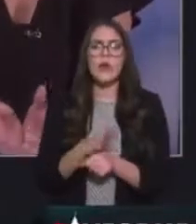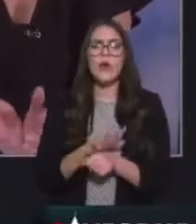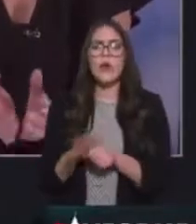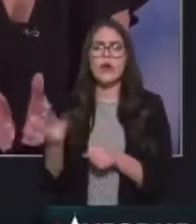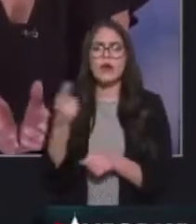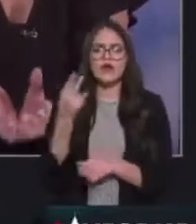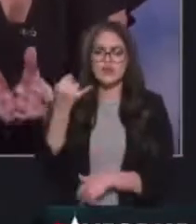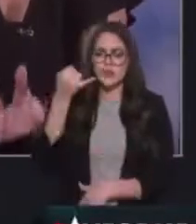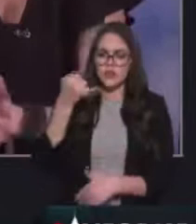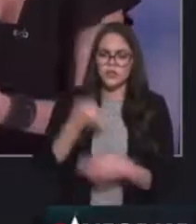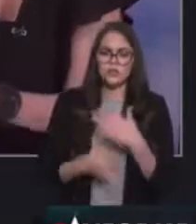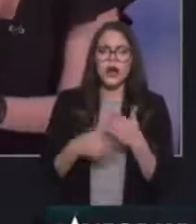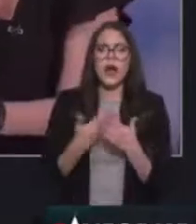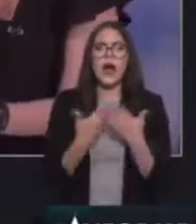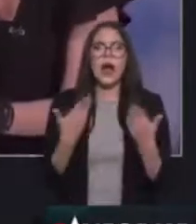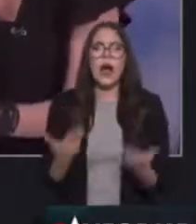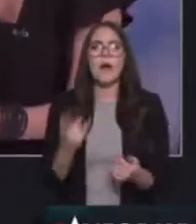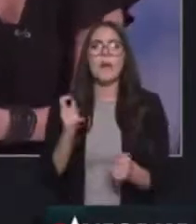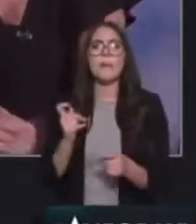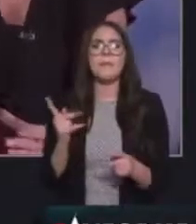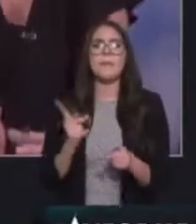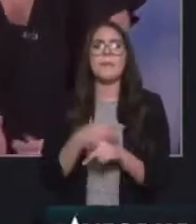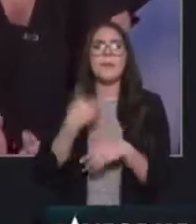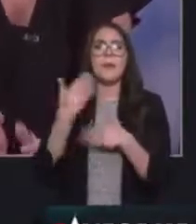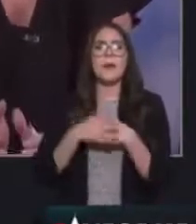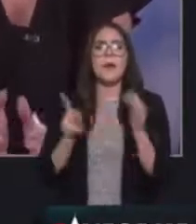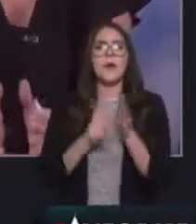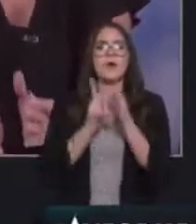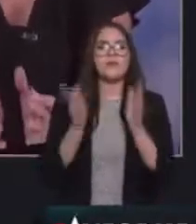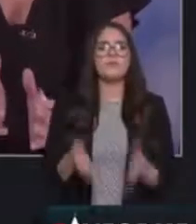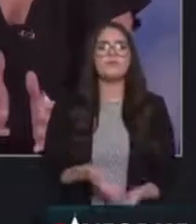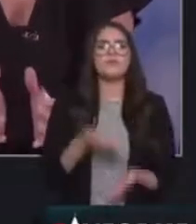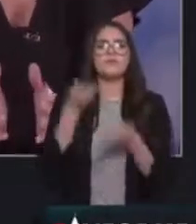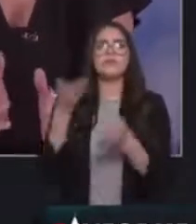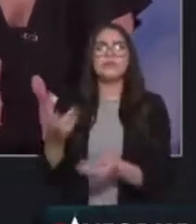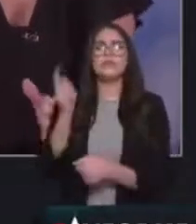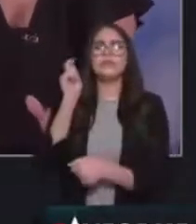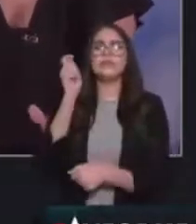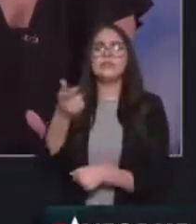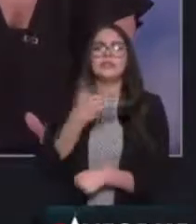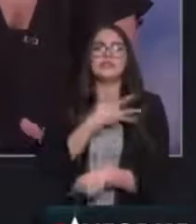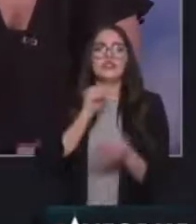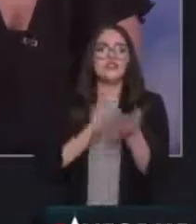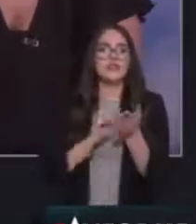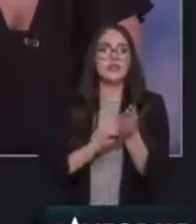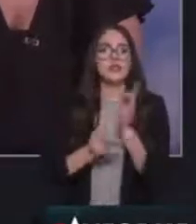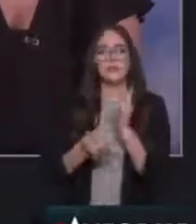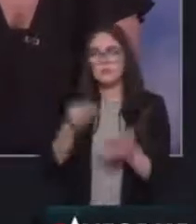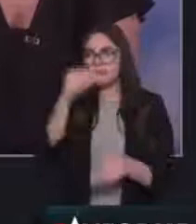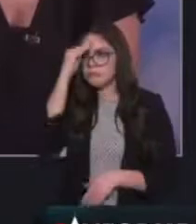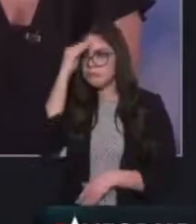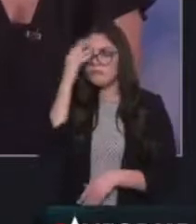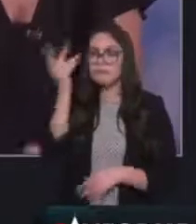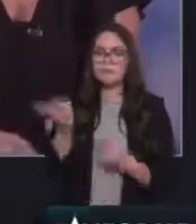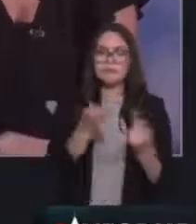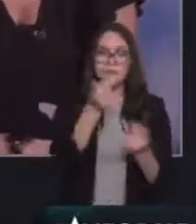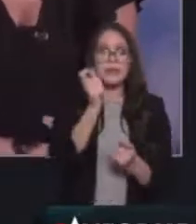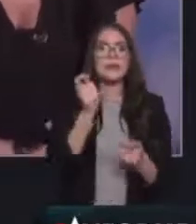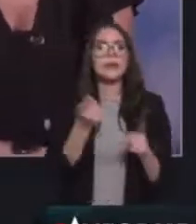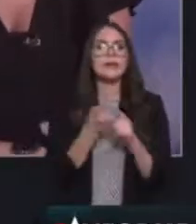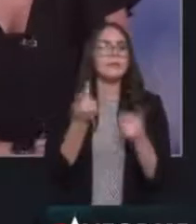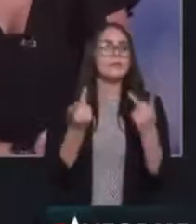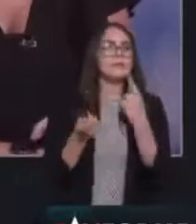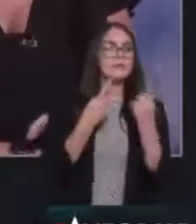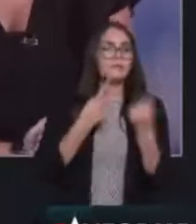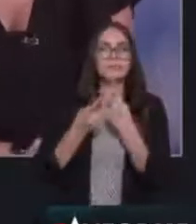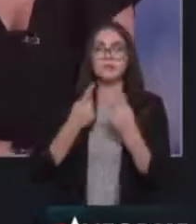se aprueba ahora que podría pasar al Pleno, además de la pregunta, que es una de las cosas que están en discusión? Bueno, Azul,